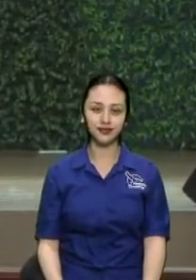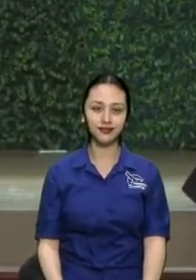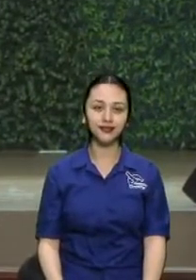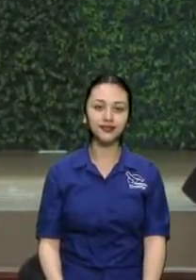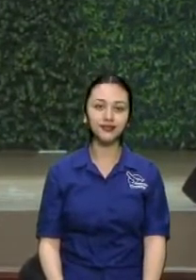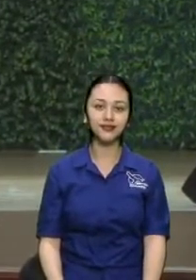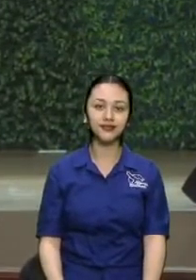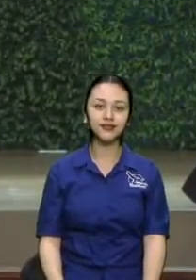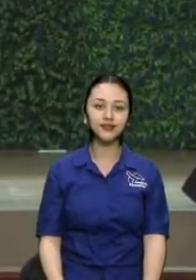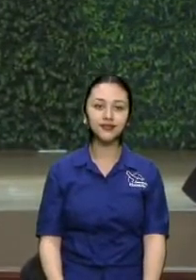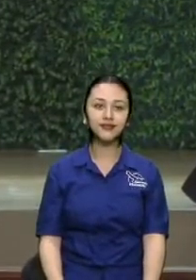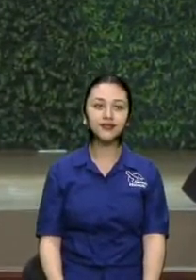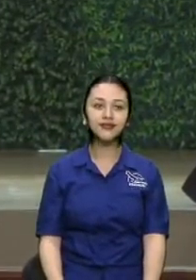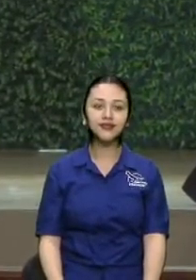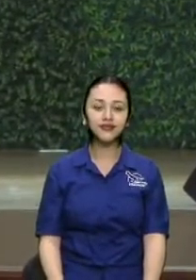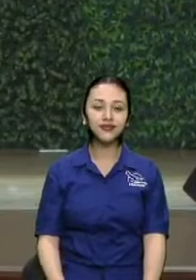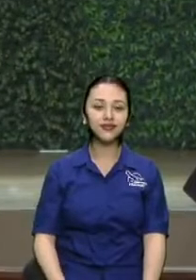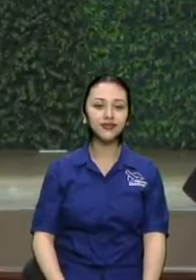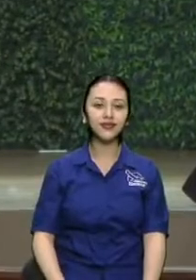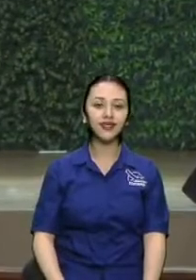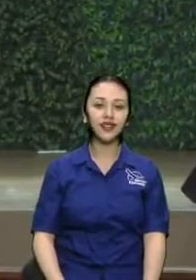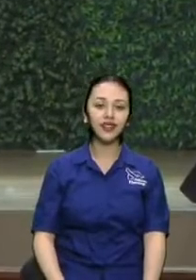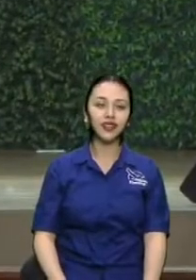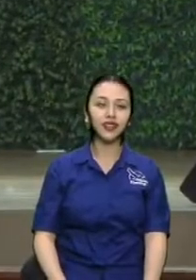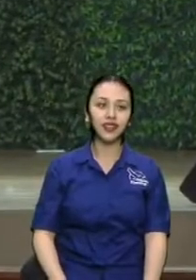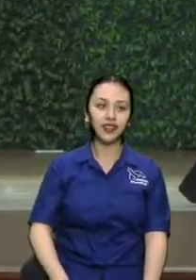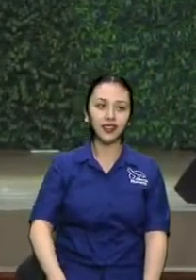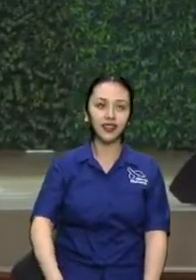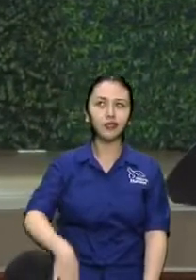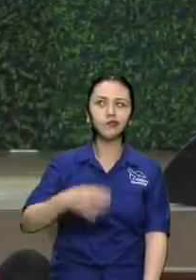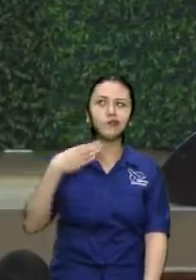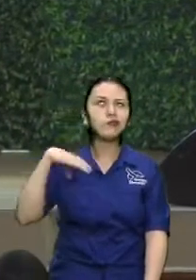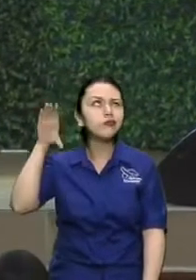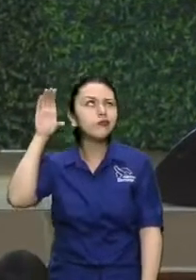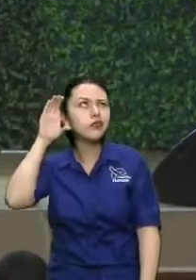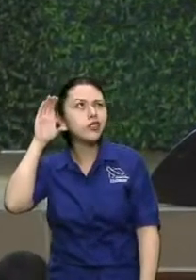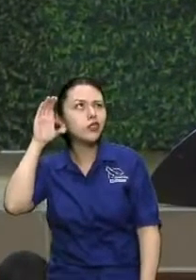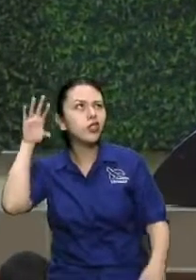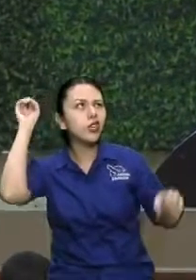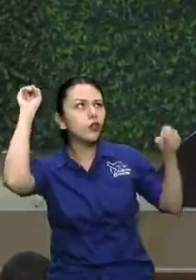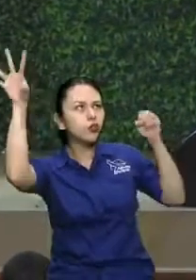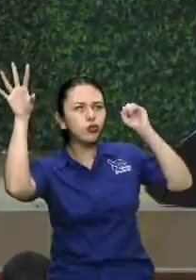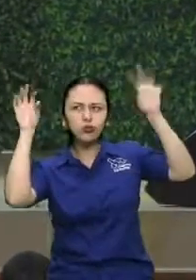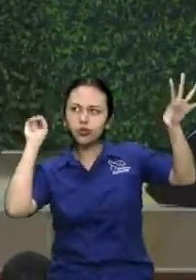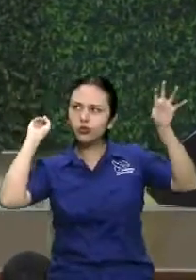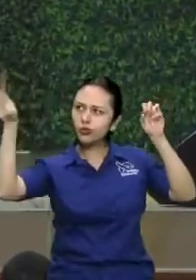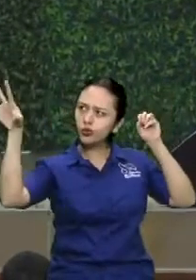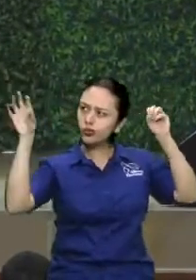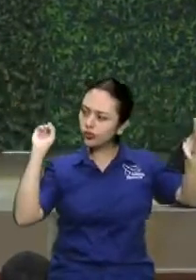Sigamos, ha de ser por los cumpleaños de vos. 21 cañonazos.